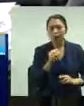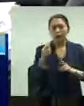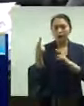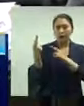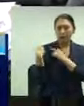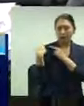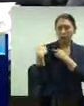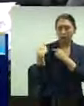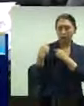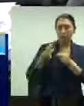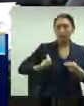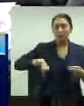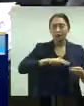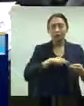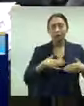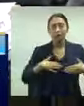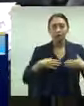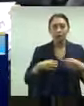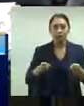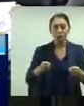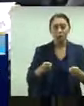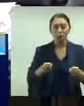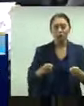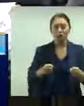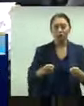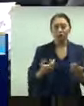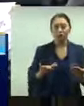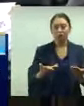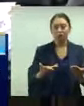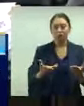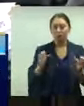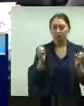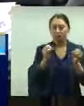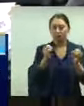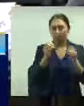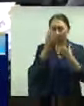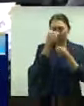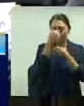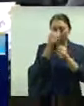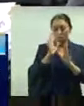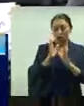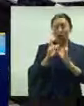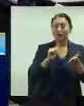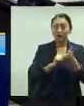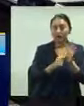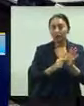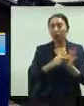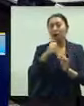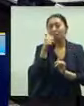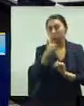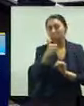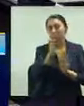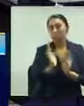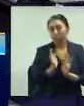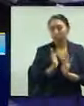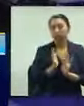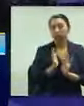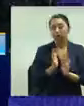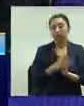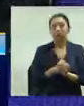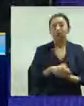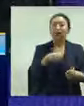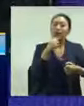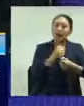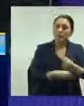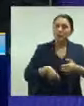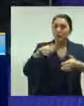que lo último que hubieron fueron noticias del ministerio, y eso es algo bueno, quiere decir que las cosas estaban empezando a caminar. Lamento la